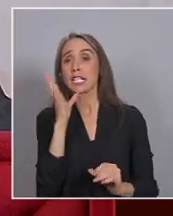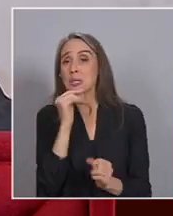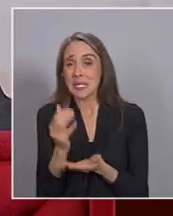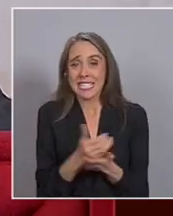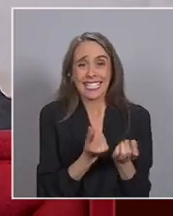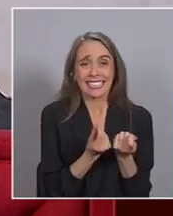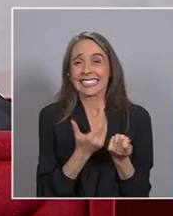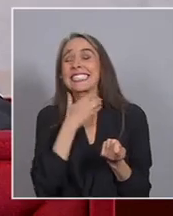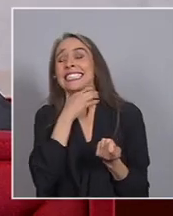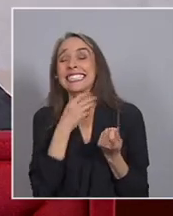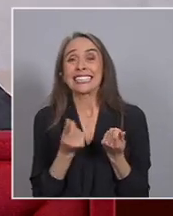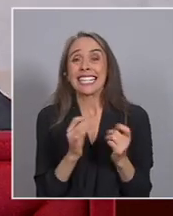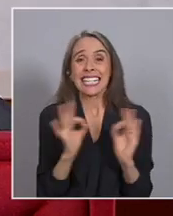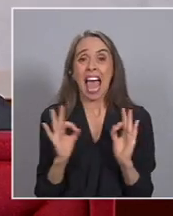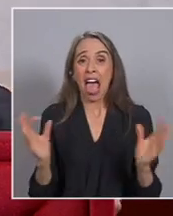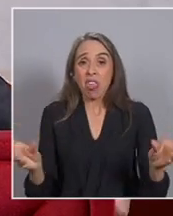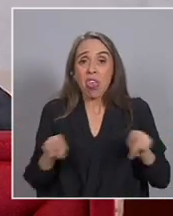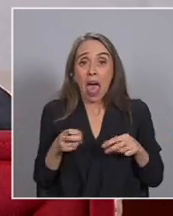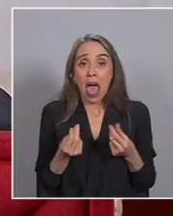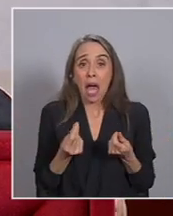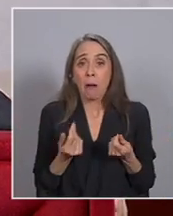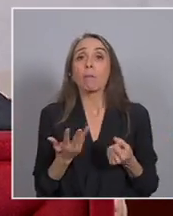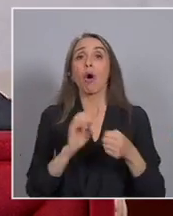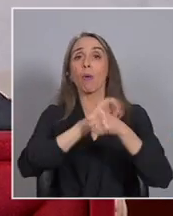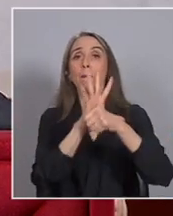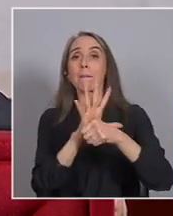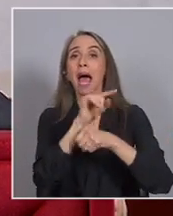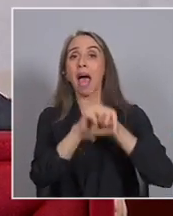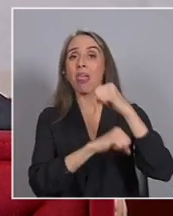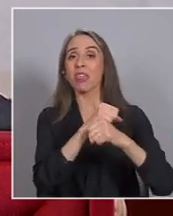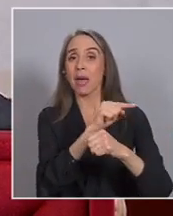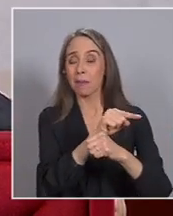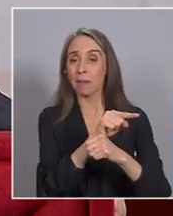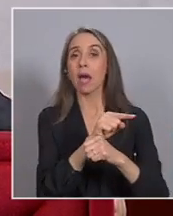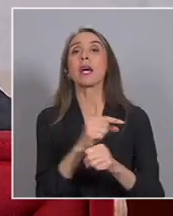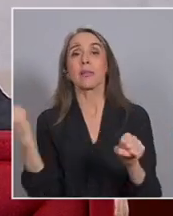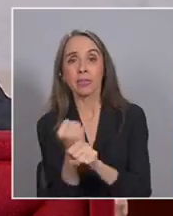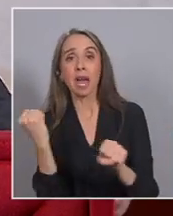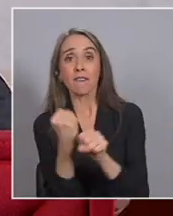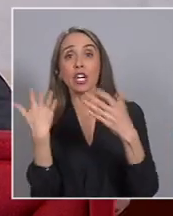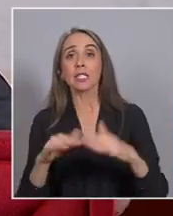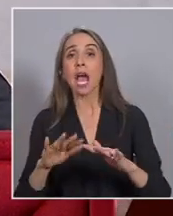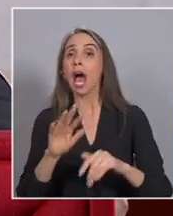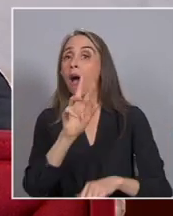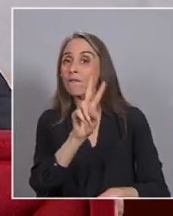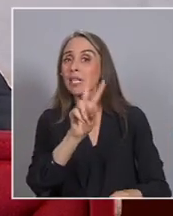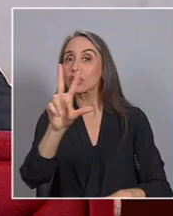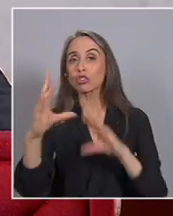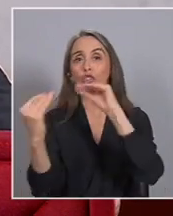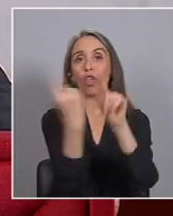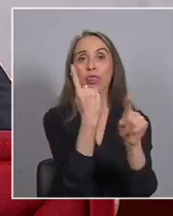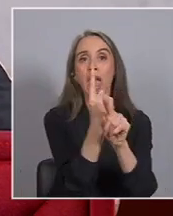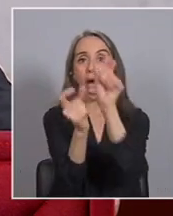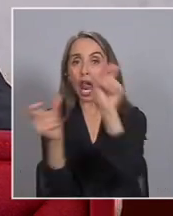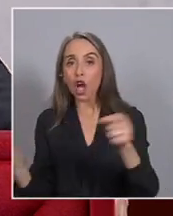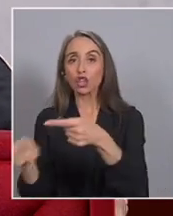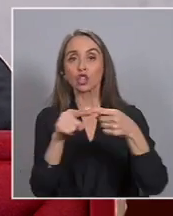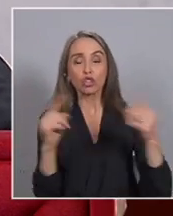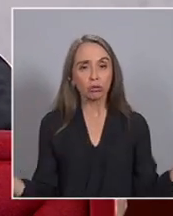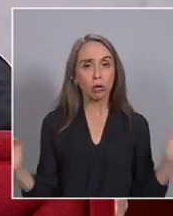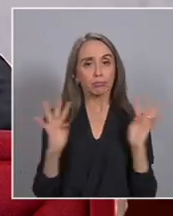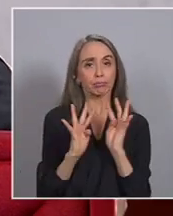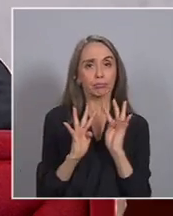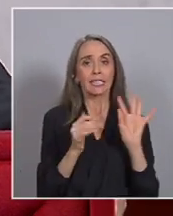ingresos durante la pandemia. Además, estamos trabajando intensamente. Ya se realizaron 28 diálogos sociales en los que participaron